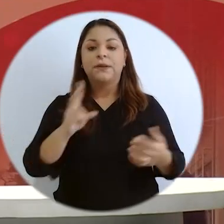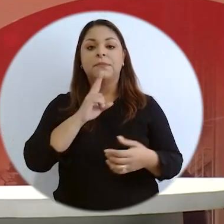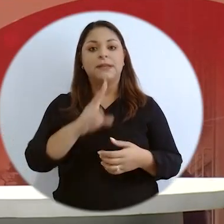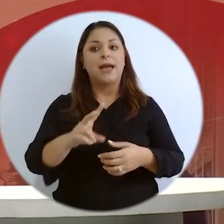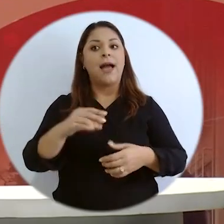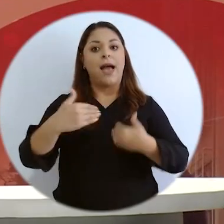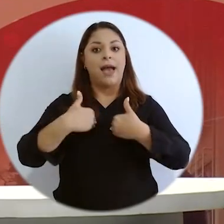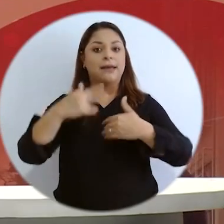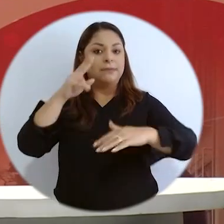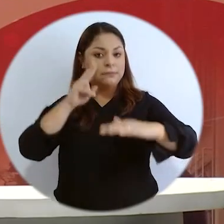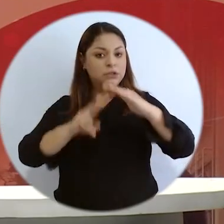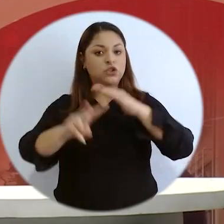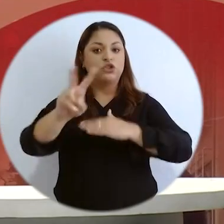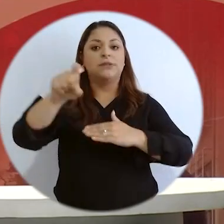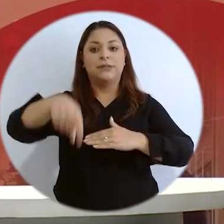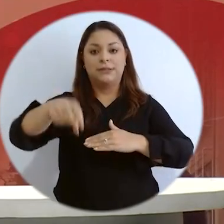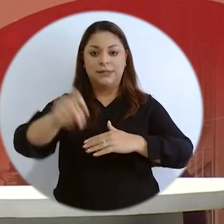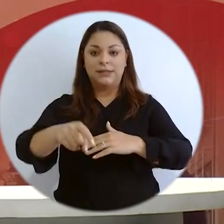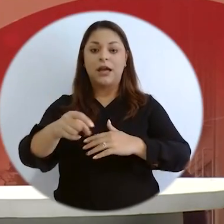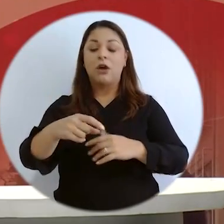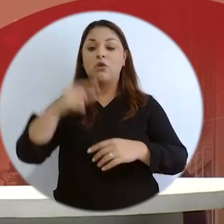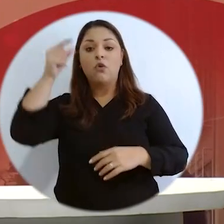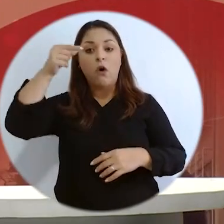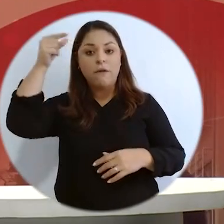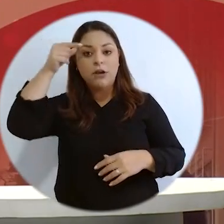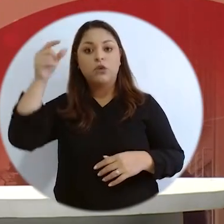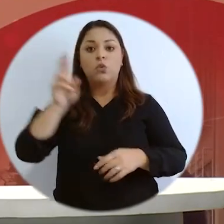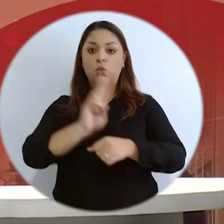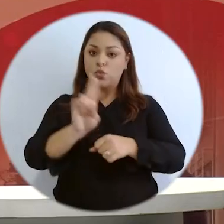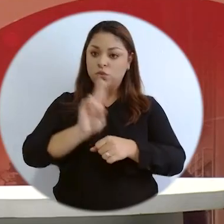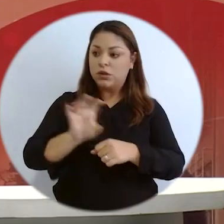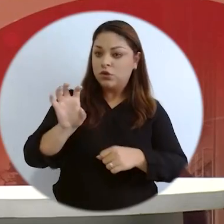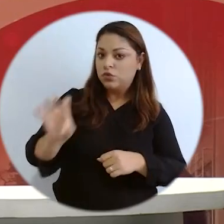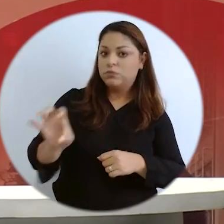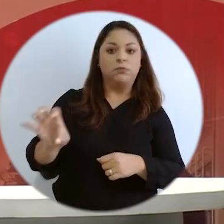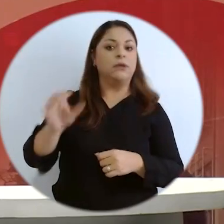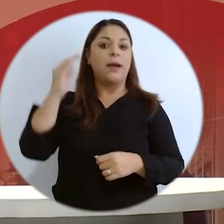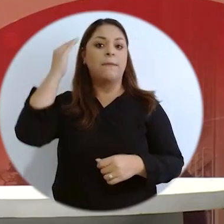hubiera una visión orgánica desde el propio gobierno de que puede utilizar